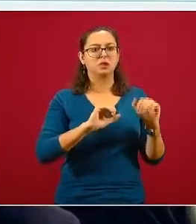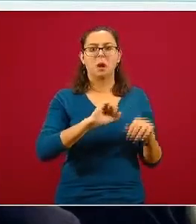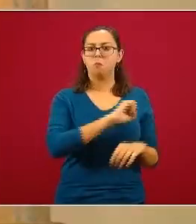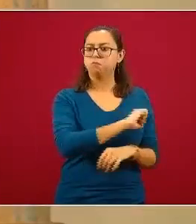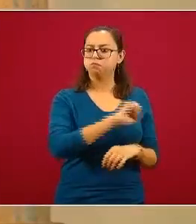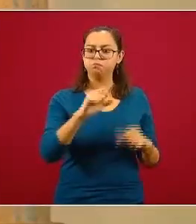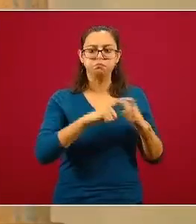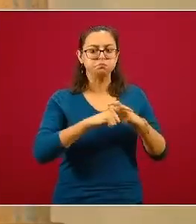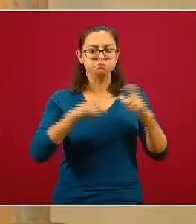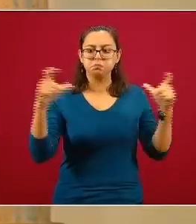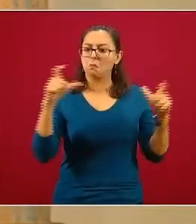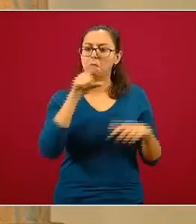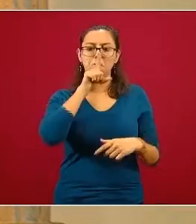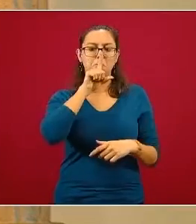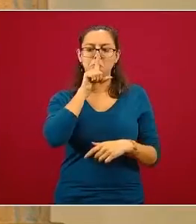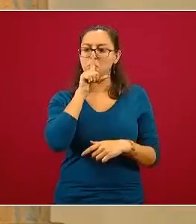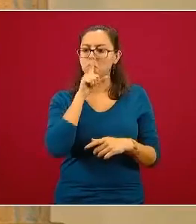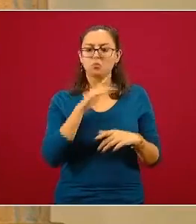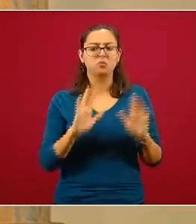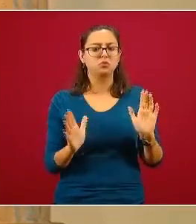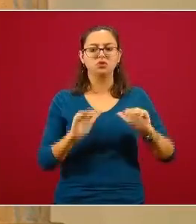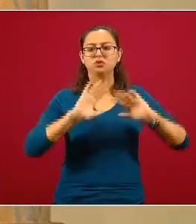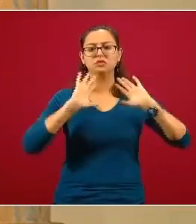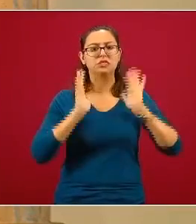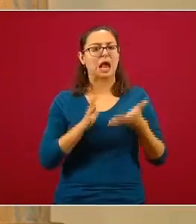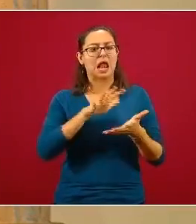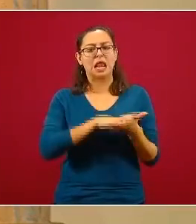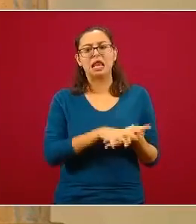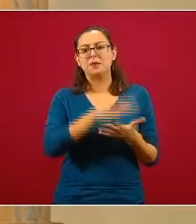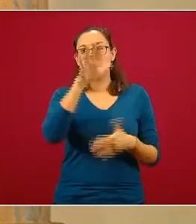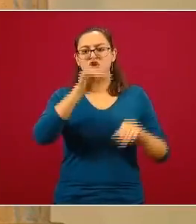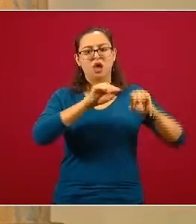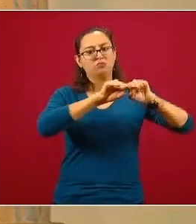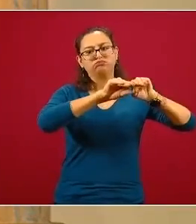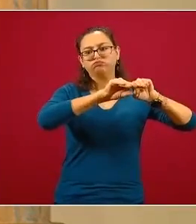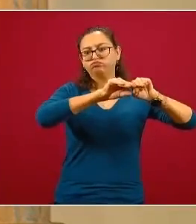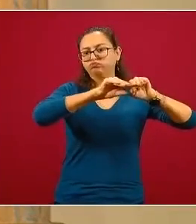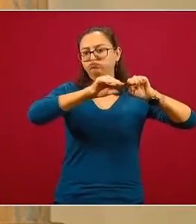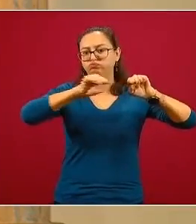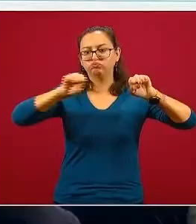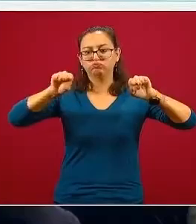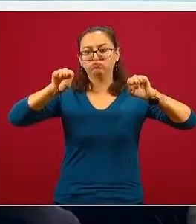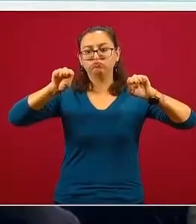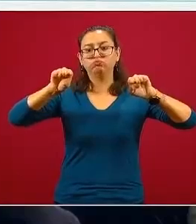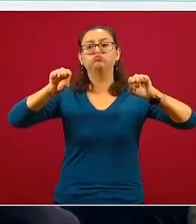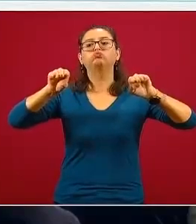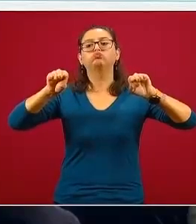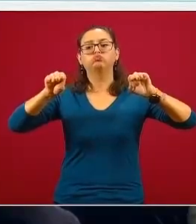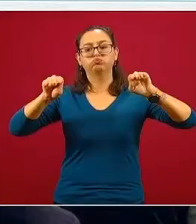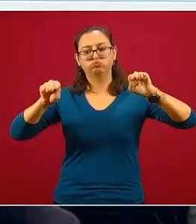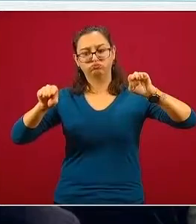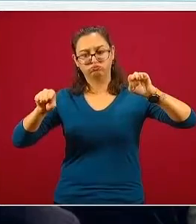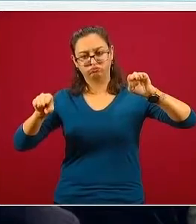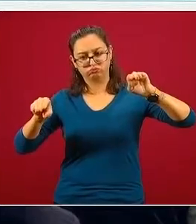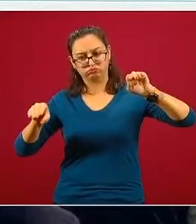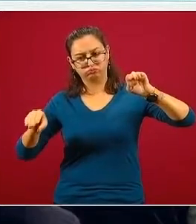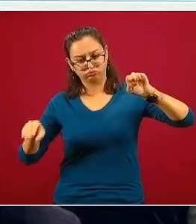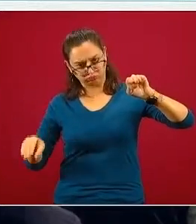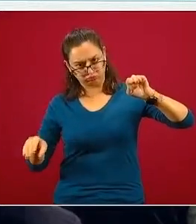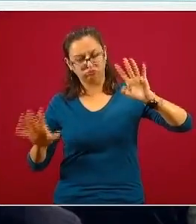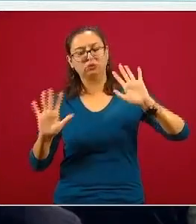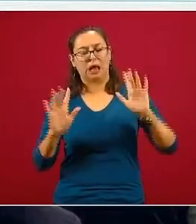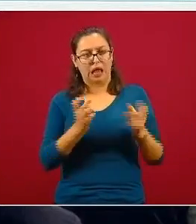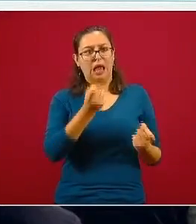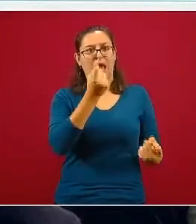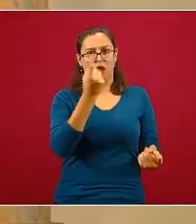puro, la gran mayoría ya en una planicie o en un acmé, o inclusive muchos de ellos ya iniciando